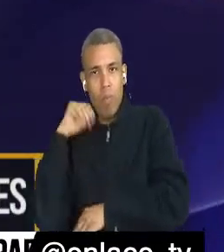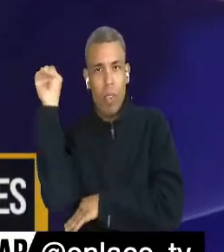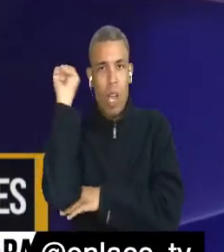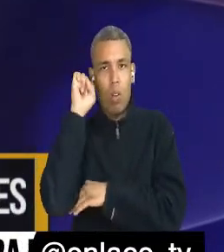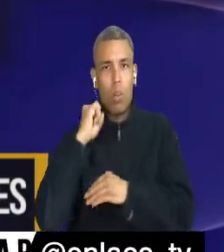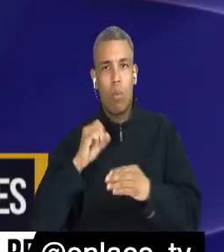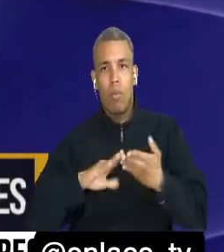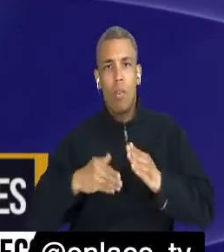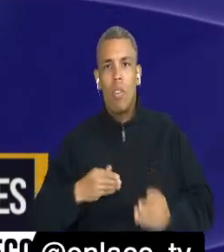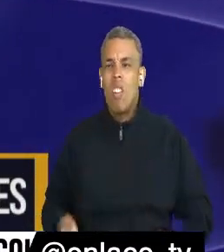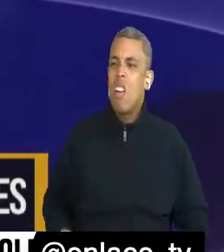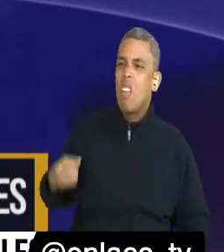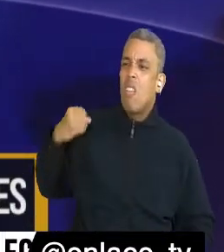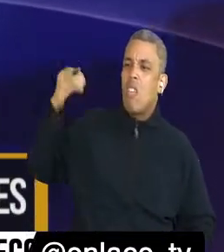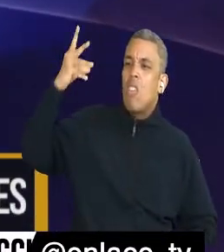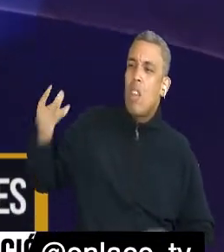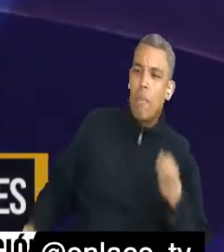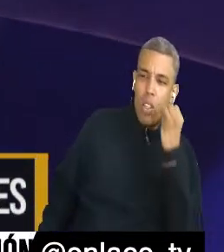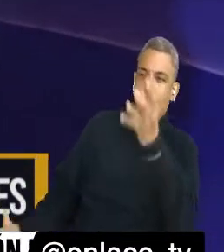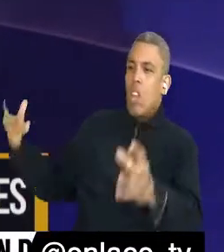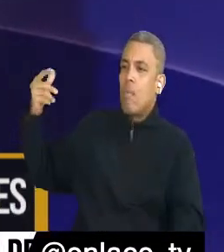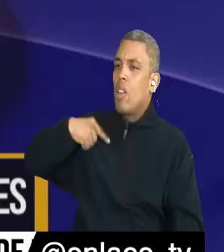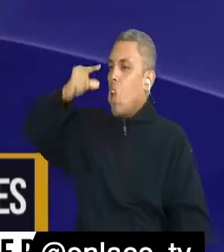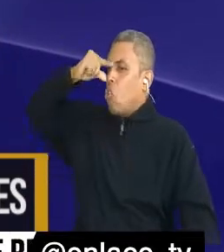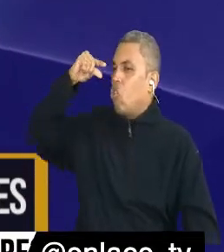los insultaba.